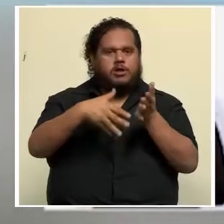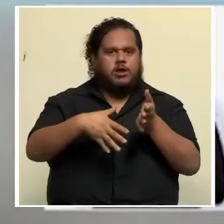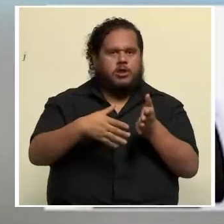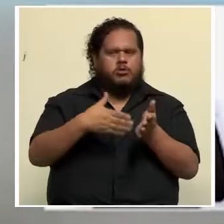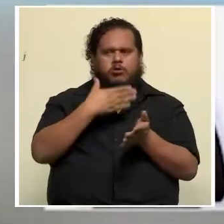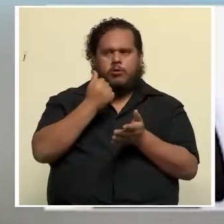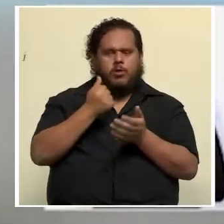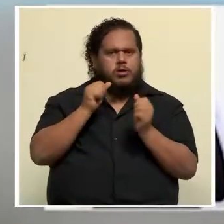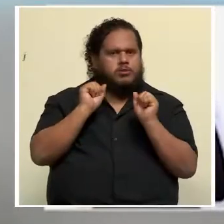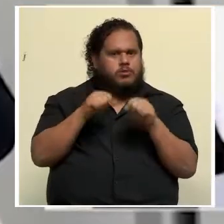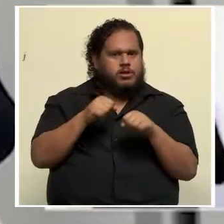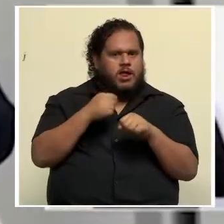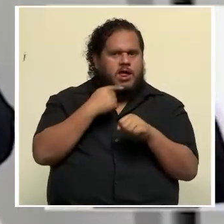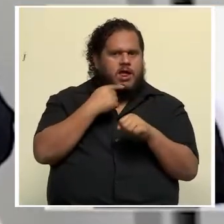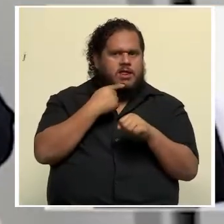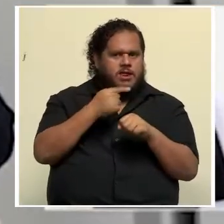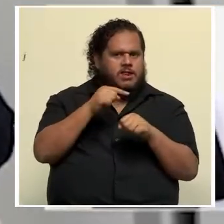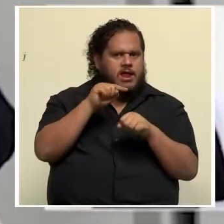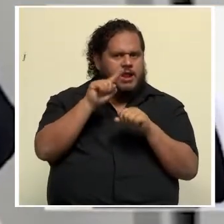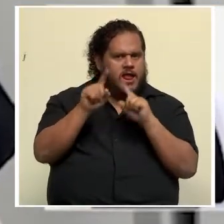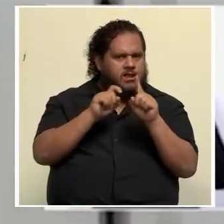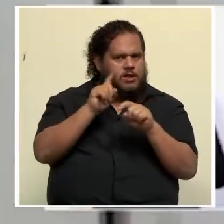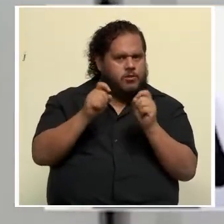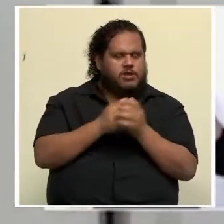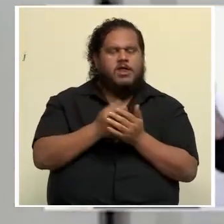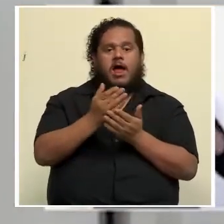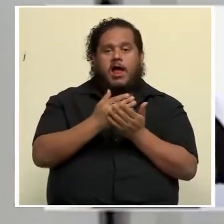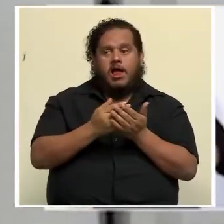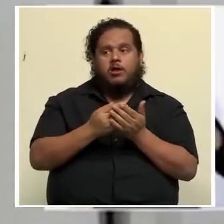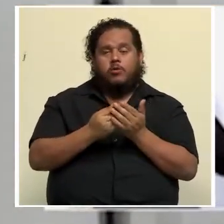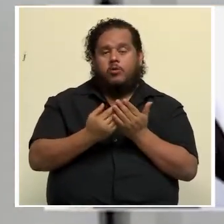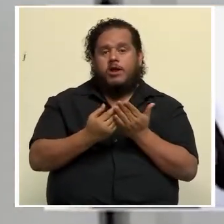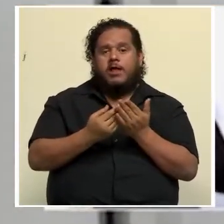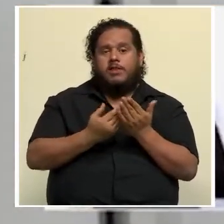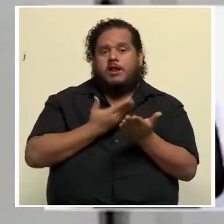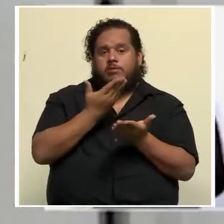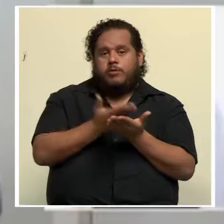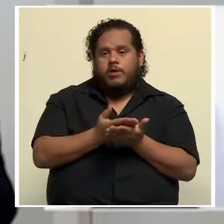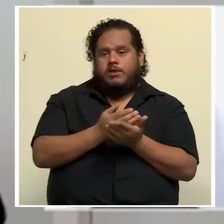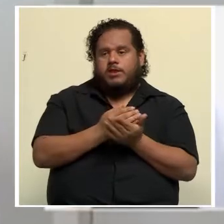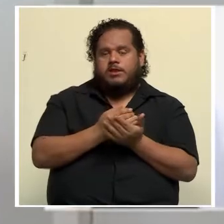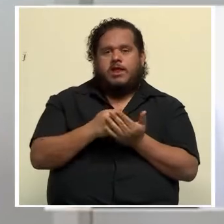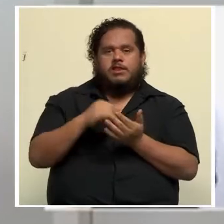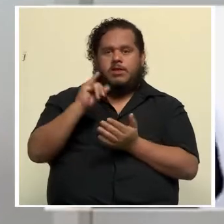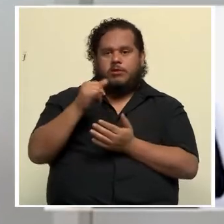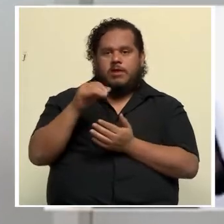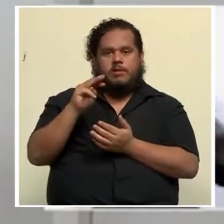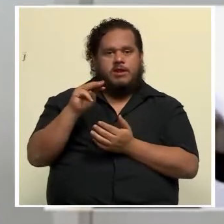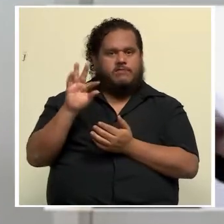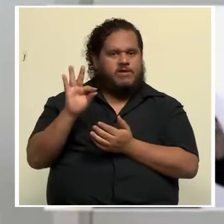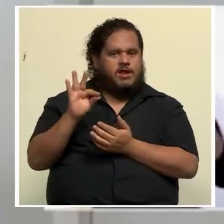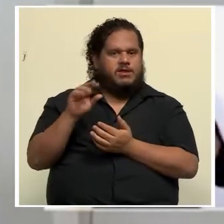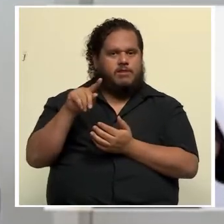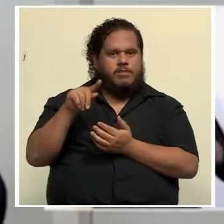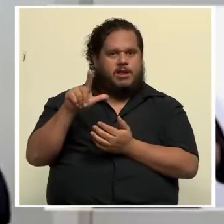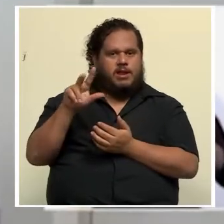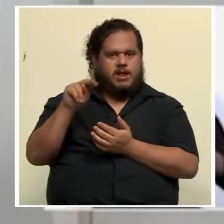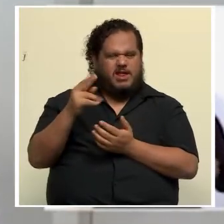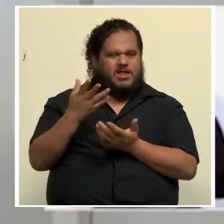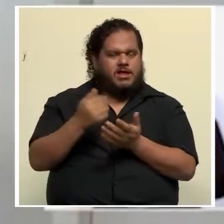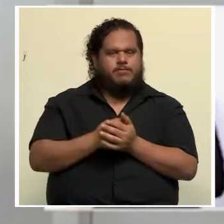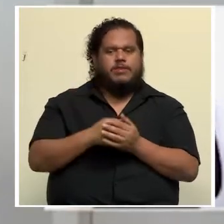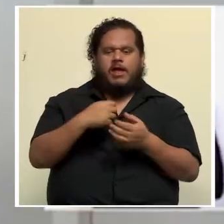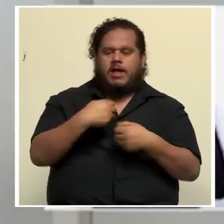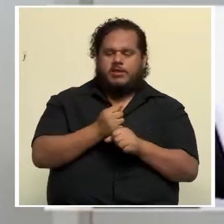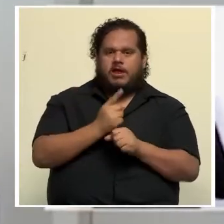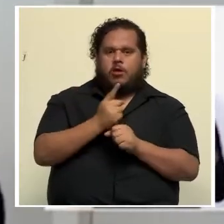posibilidades según las encuestas? Algunas de las medidas que propone José María Figueres del PLN son: la